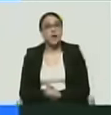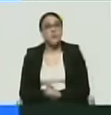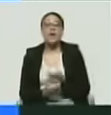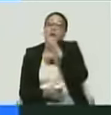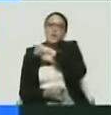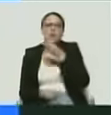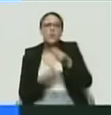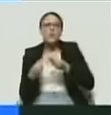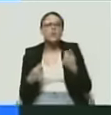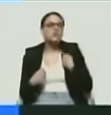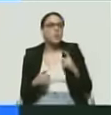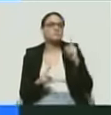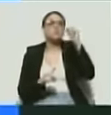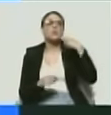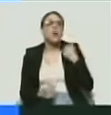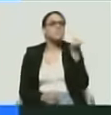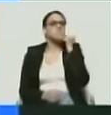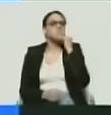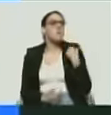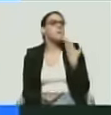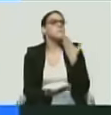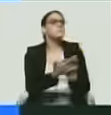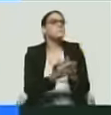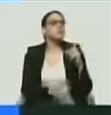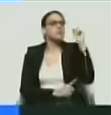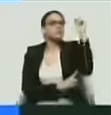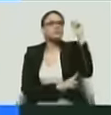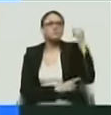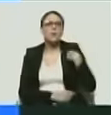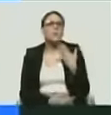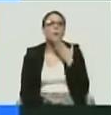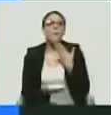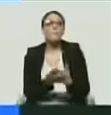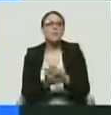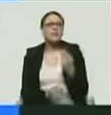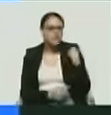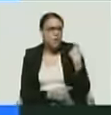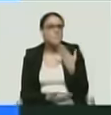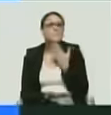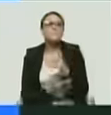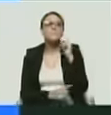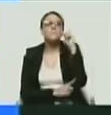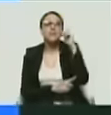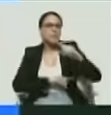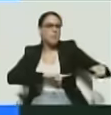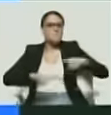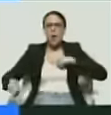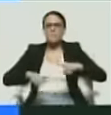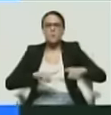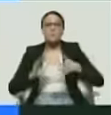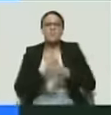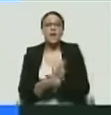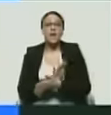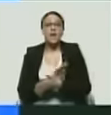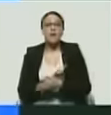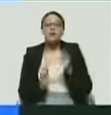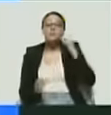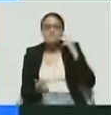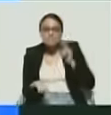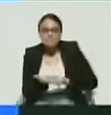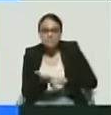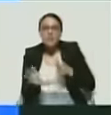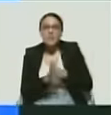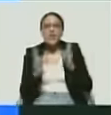exigir, según dicen sus propios papeles que obran en nuestro poder, exigir que se reconozca la